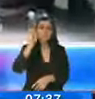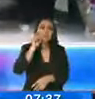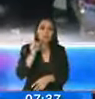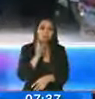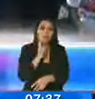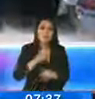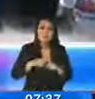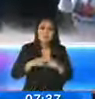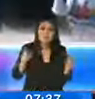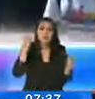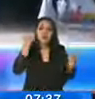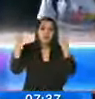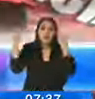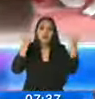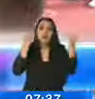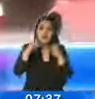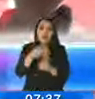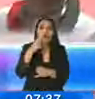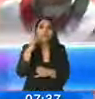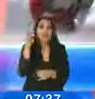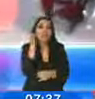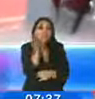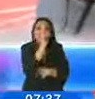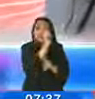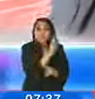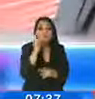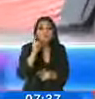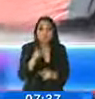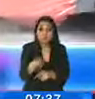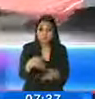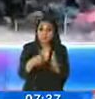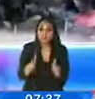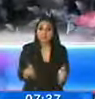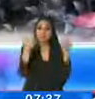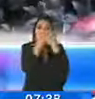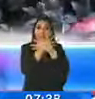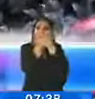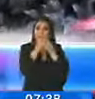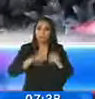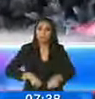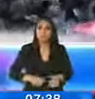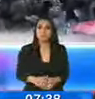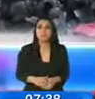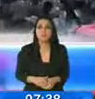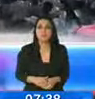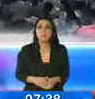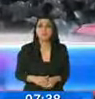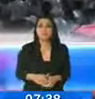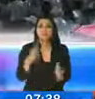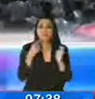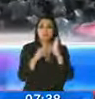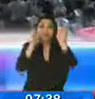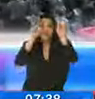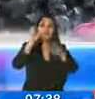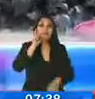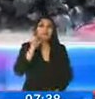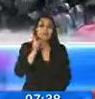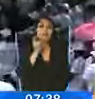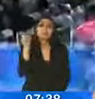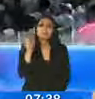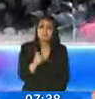basadas en teorías de ideología de género que pueden confundir a los estudiantes. Yo creo que temas de sexualidad son necesarios para